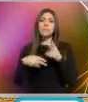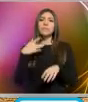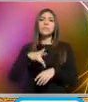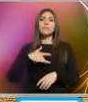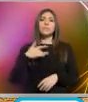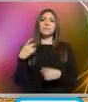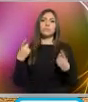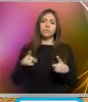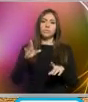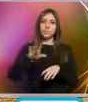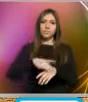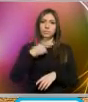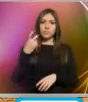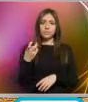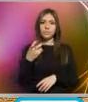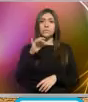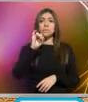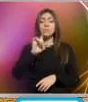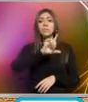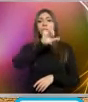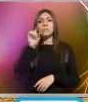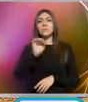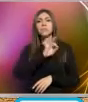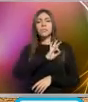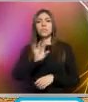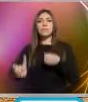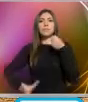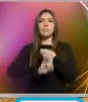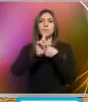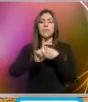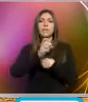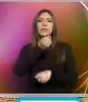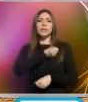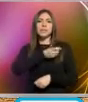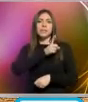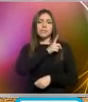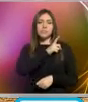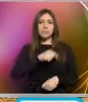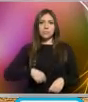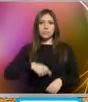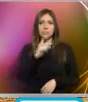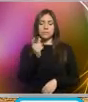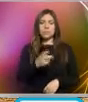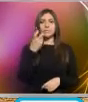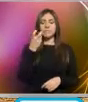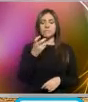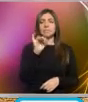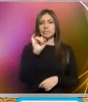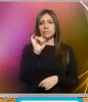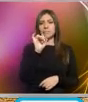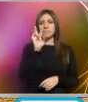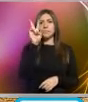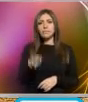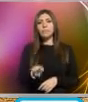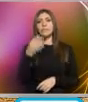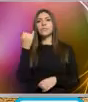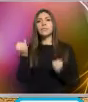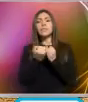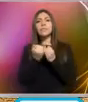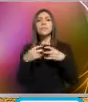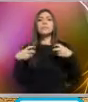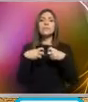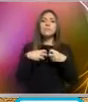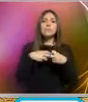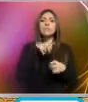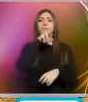podría ocasionar, ¿no?, un problema de salud, me imagino ya a nivel intestinal, si caemos en todo esto, ¿no? Exacto. También el estrés, las